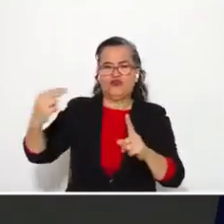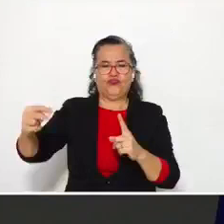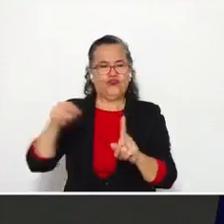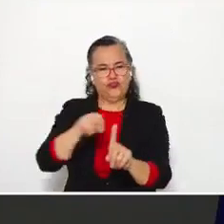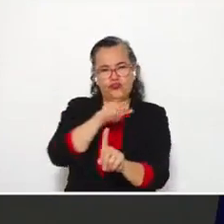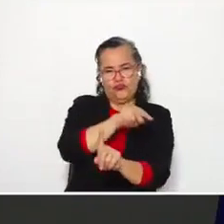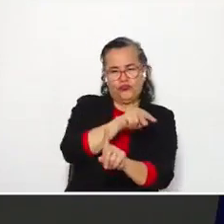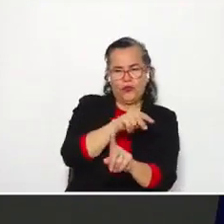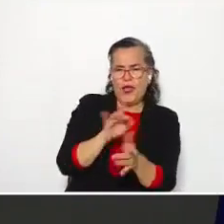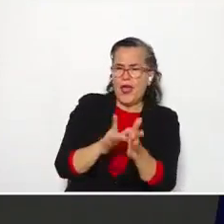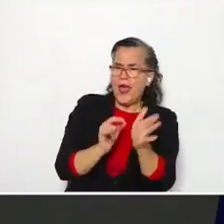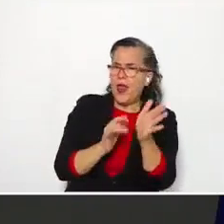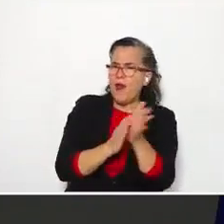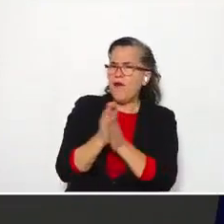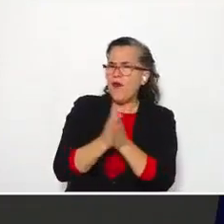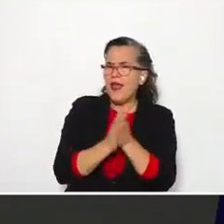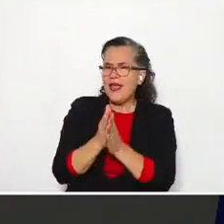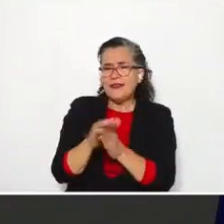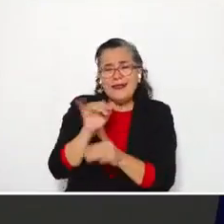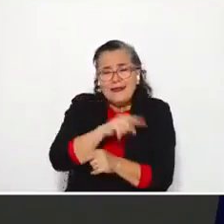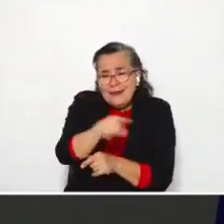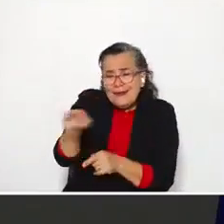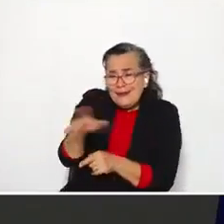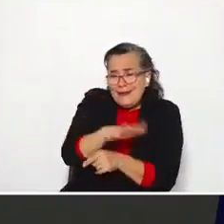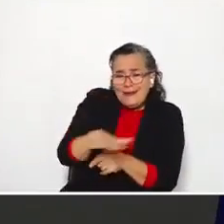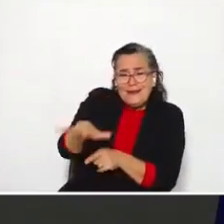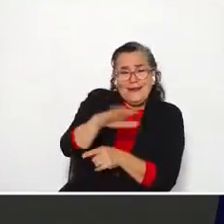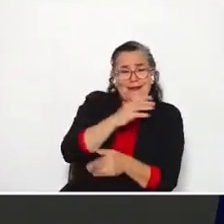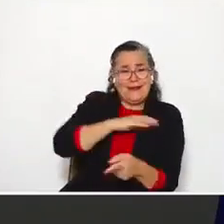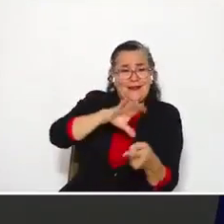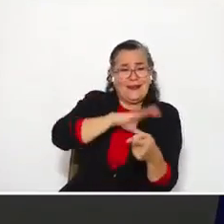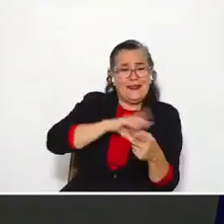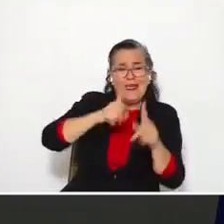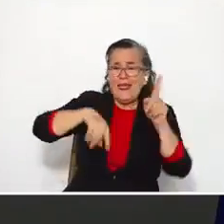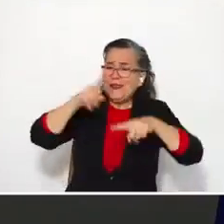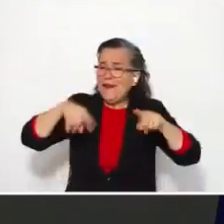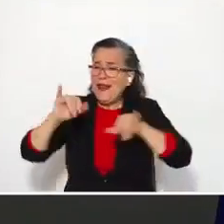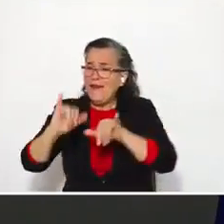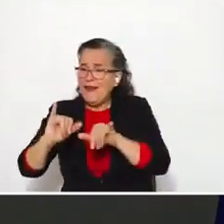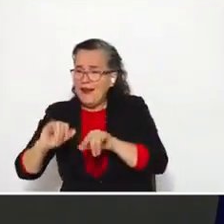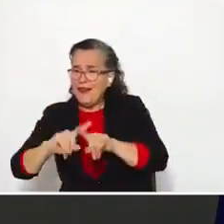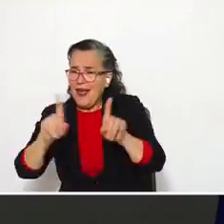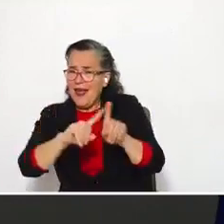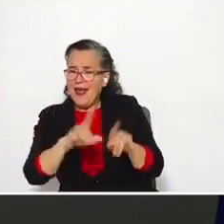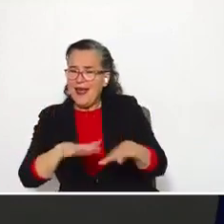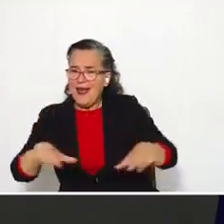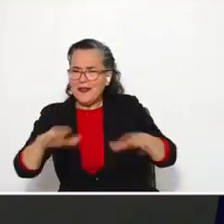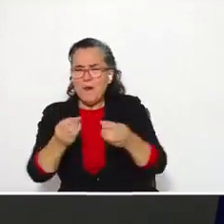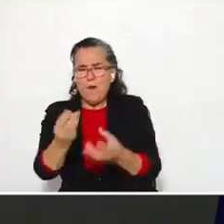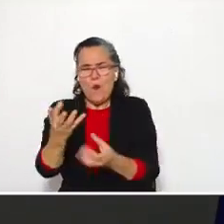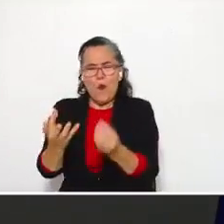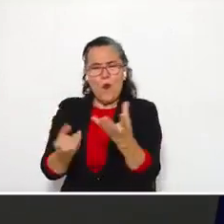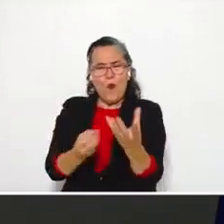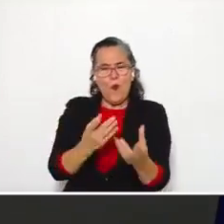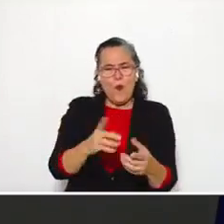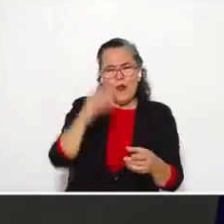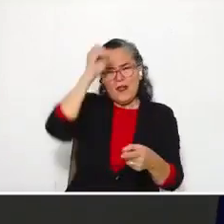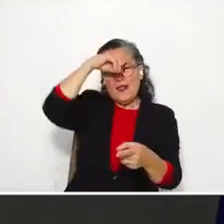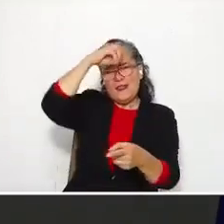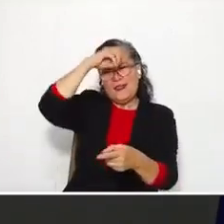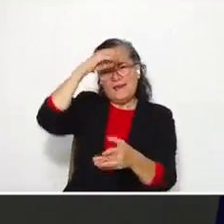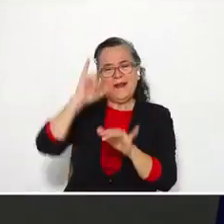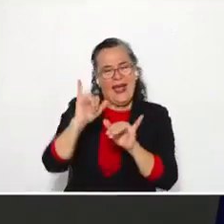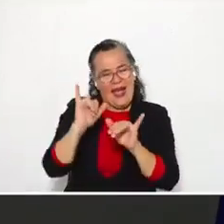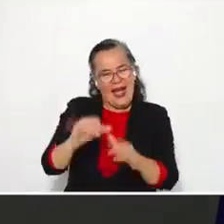riqueza viene de esas características y de esa variabilidad, de esa multiplicidad de